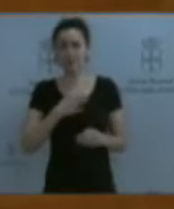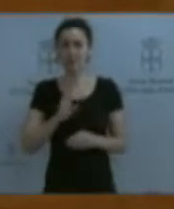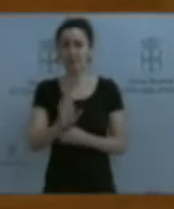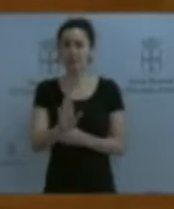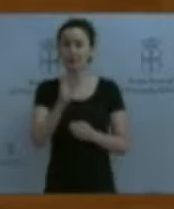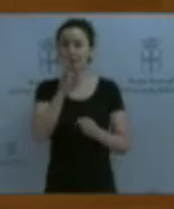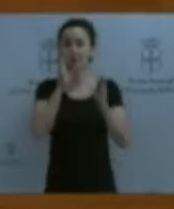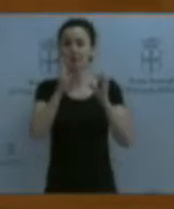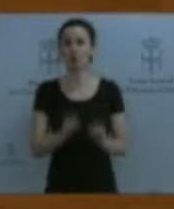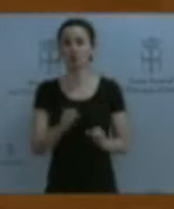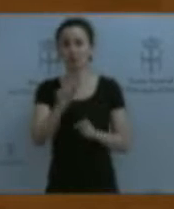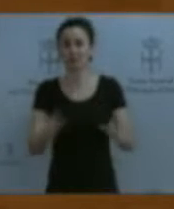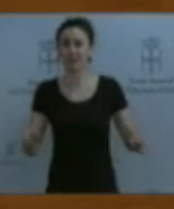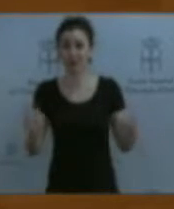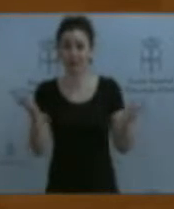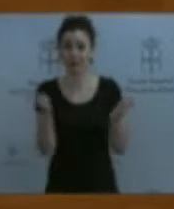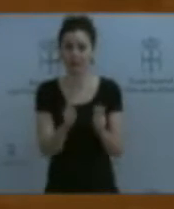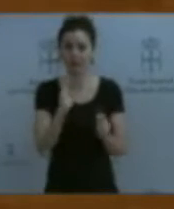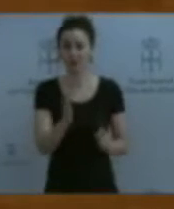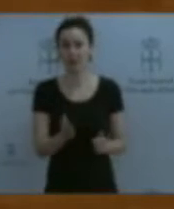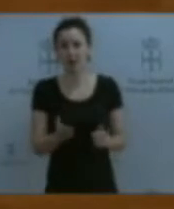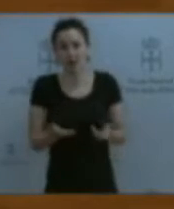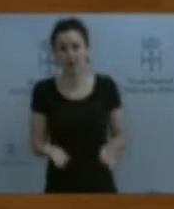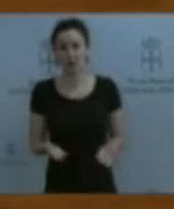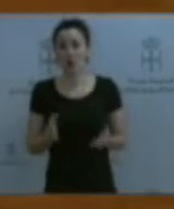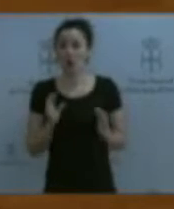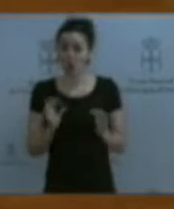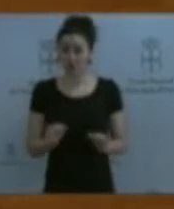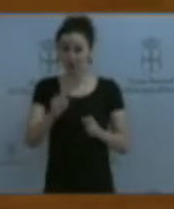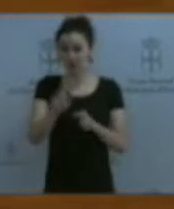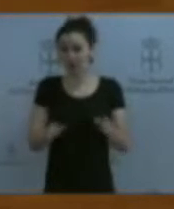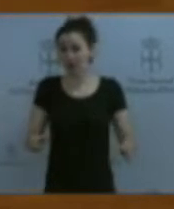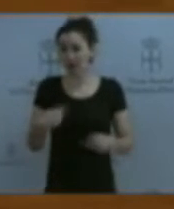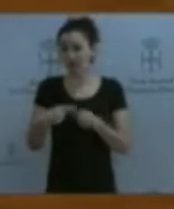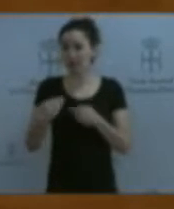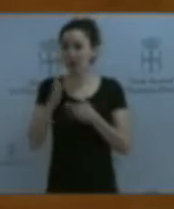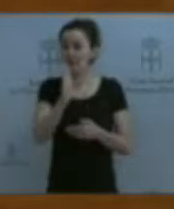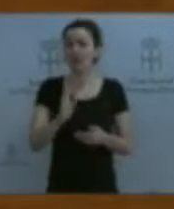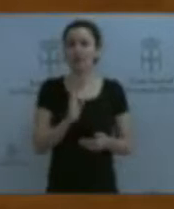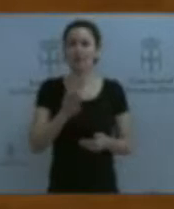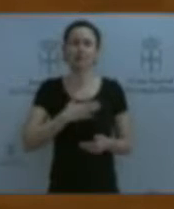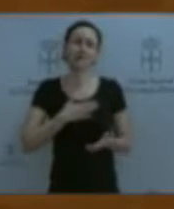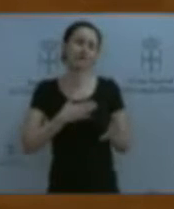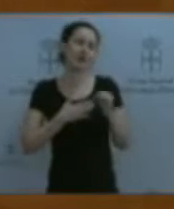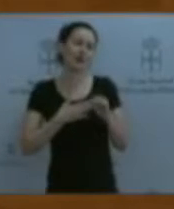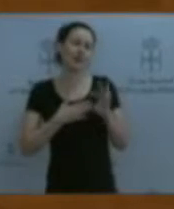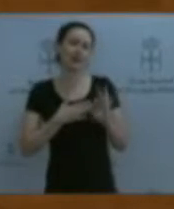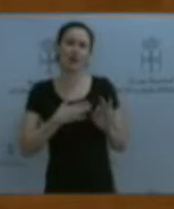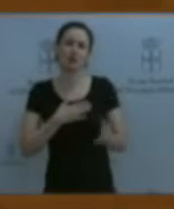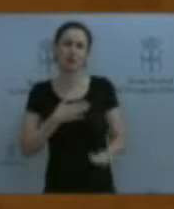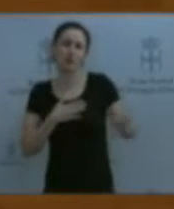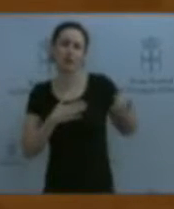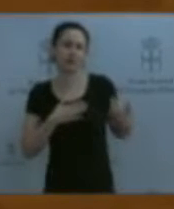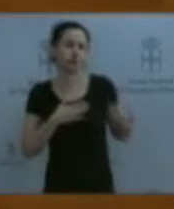el número de contribuyentes afectados, pero que aumentaba la contribución de quienes, no siendo familiares directos, disponían ya de un patrimonio preexistente